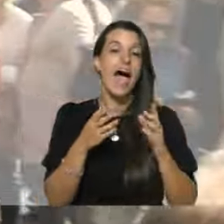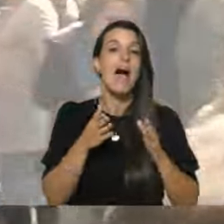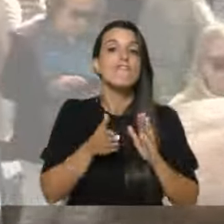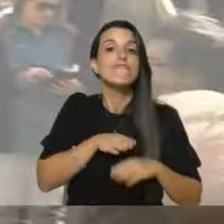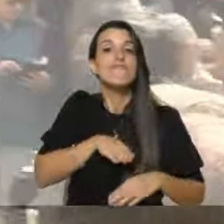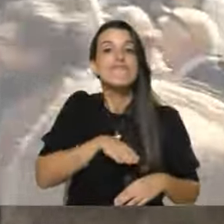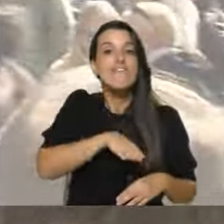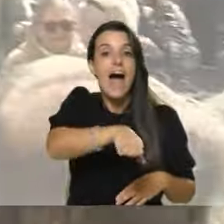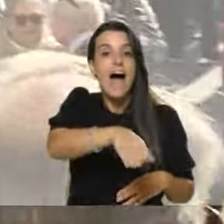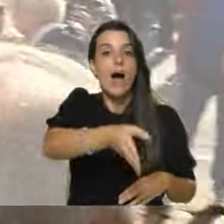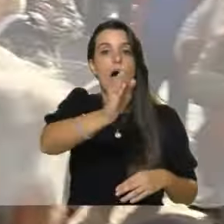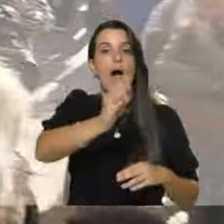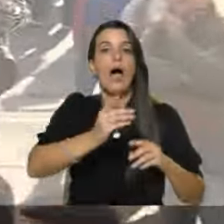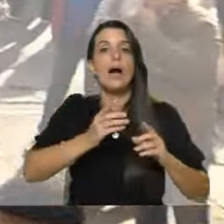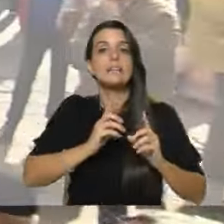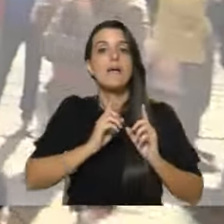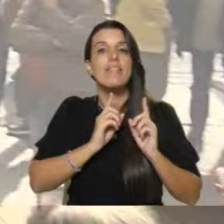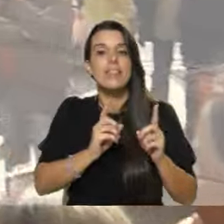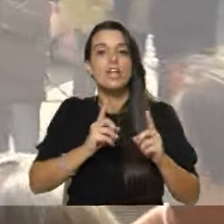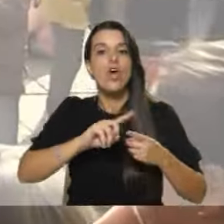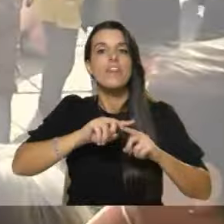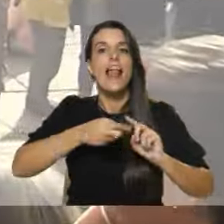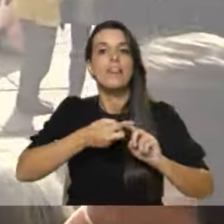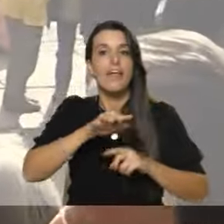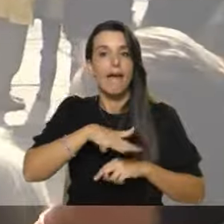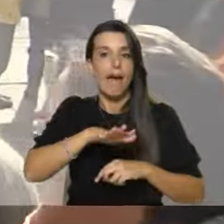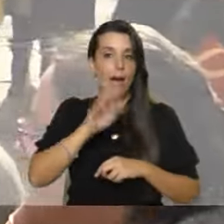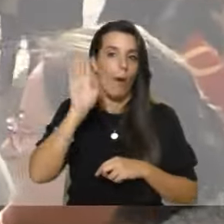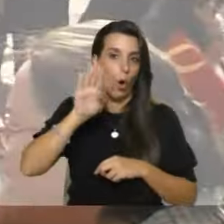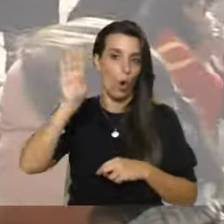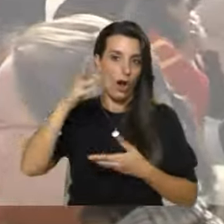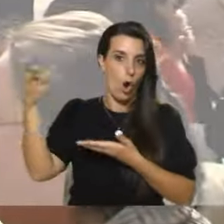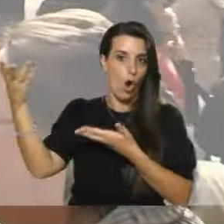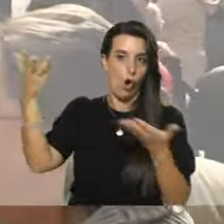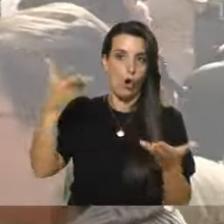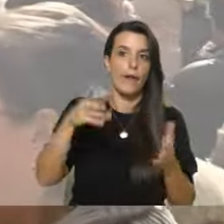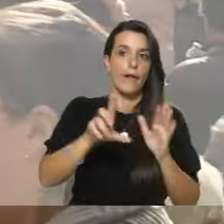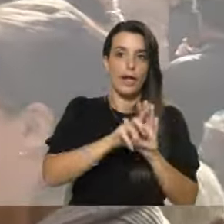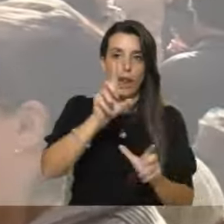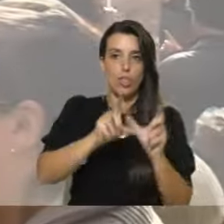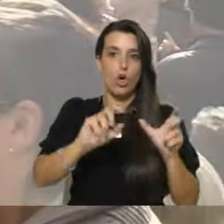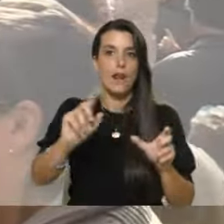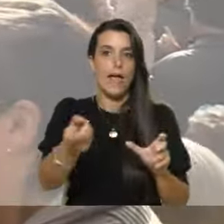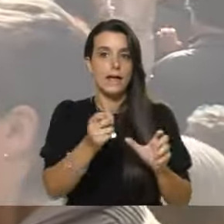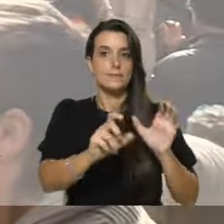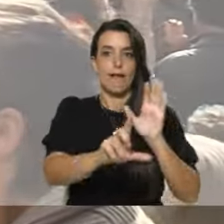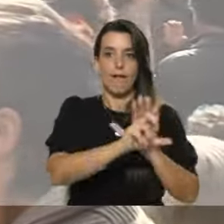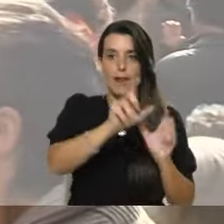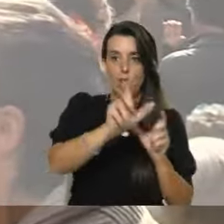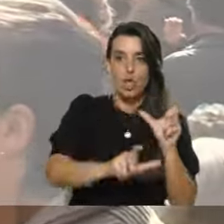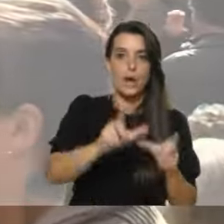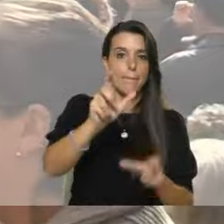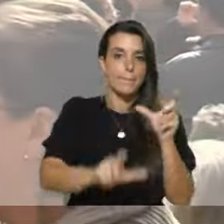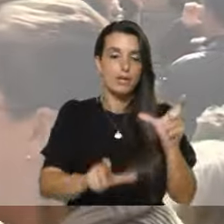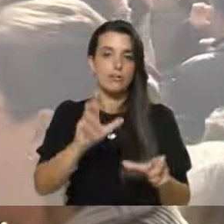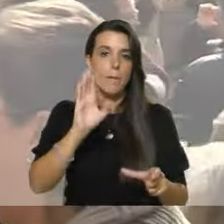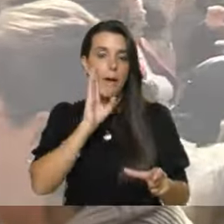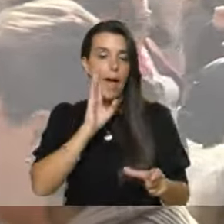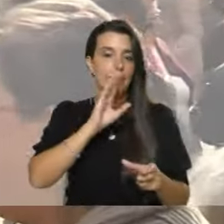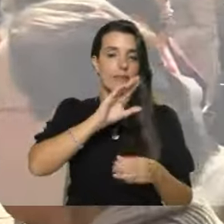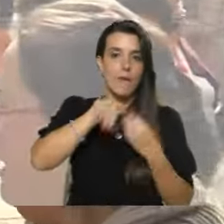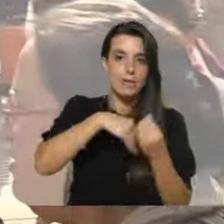y muchas personas han venido acá a rendirle honores, entre ellos legisladores, ex legisladores, integrantes obviamente de madres y